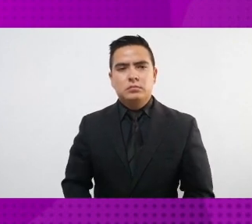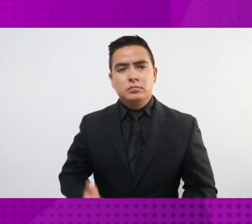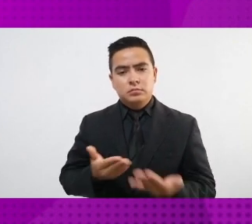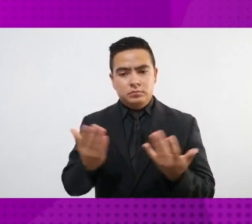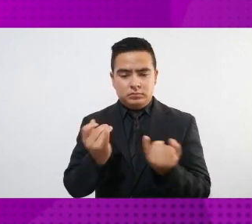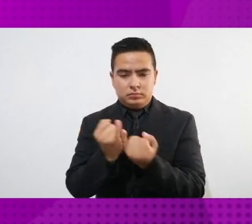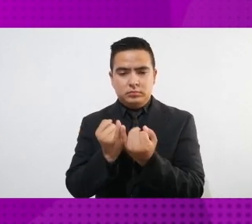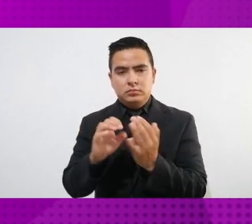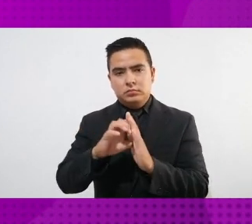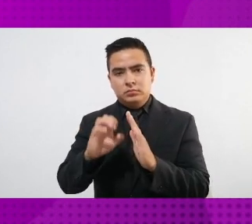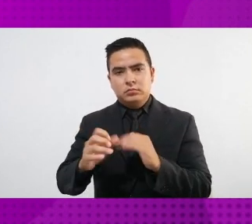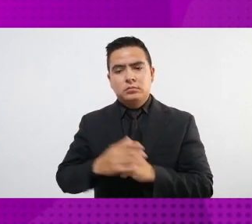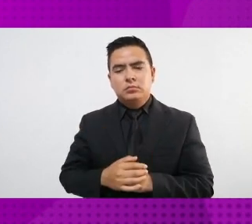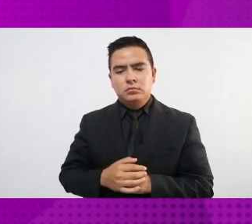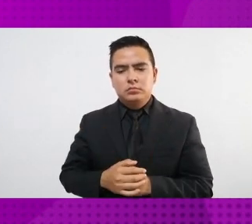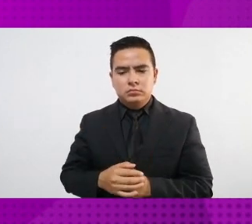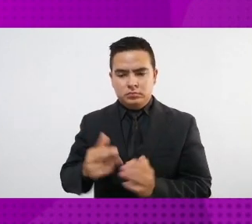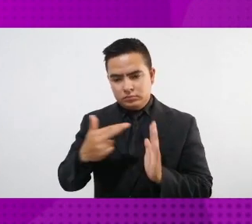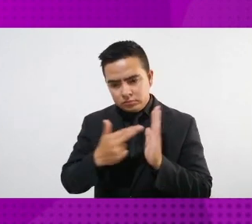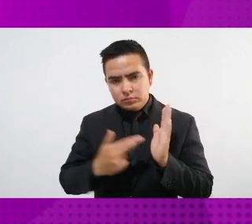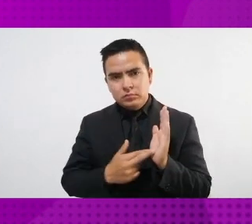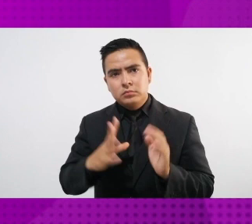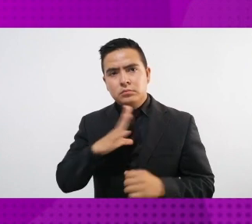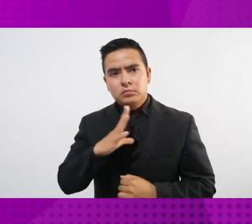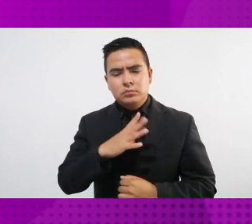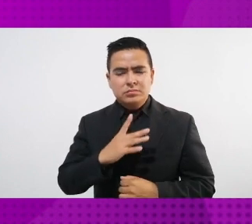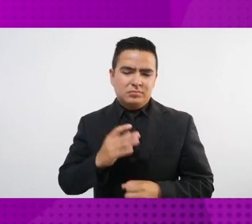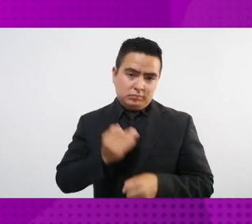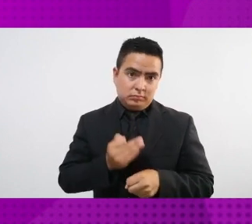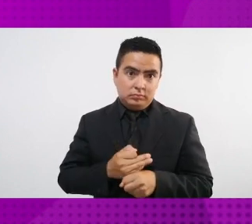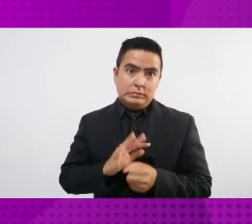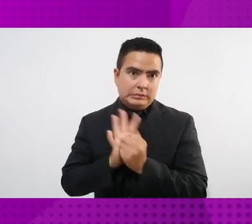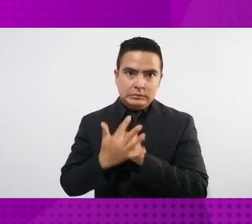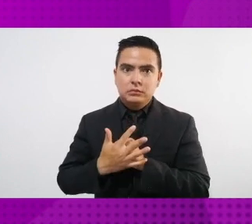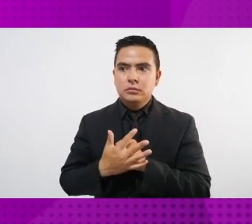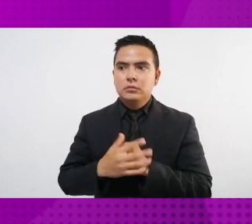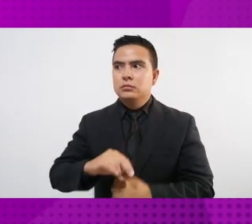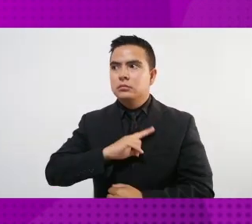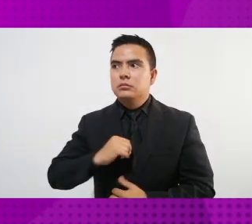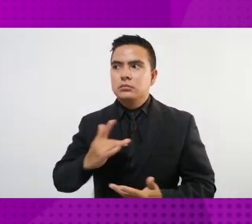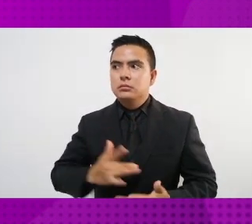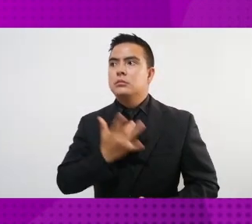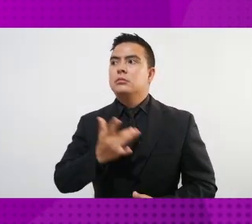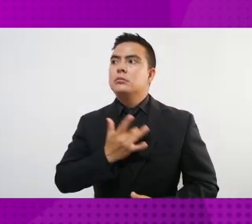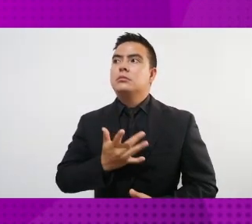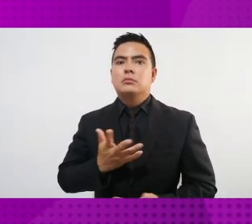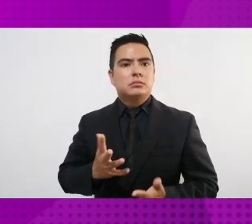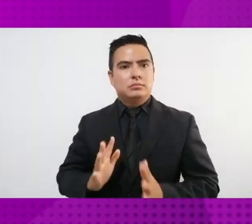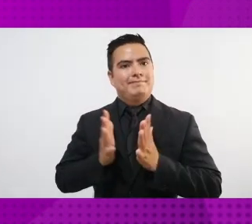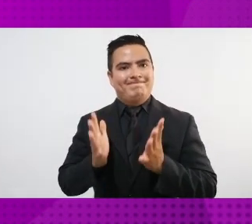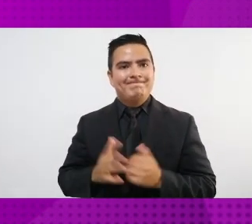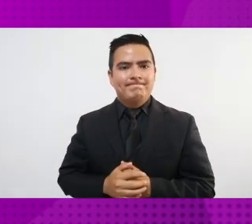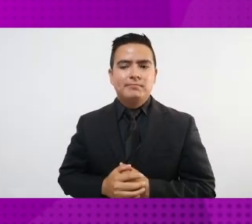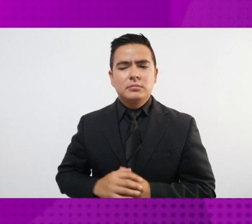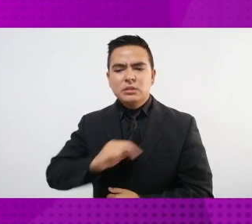también las normas ahora en relación con este tipo de contingencias que a todos nos toma, por supuesto, desprevenidos